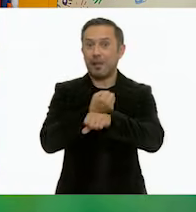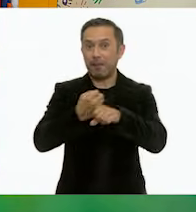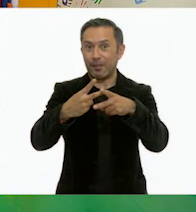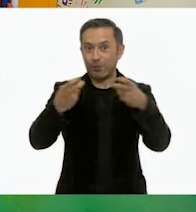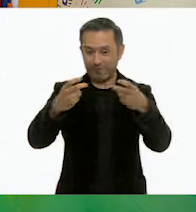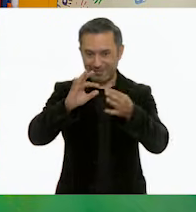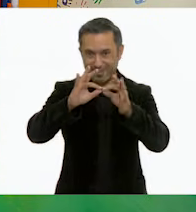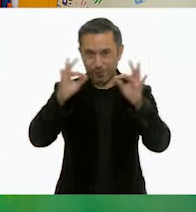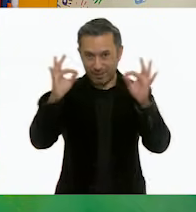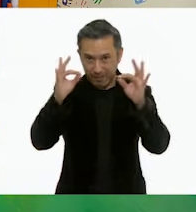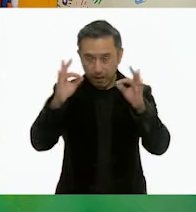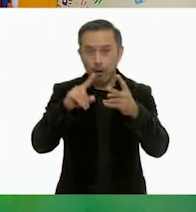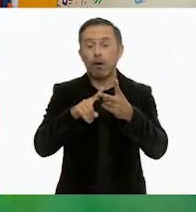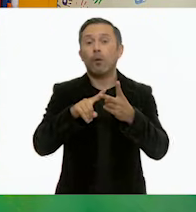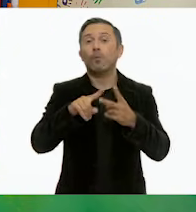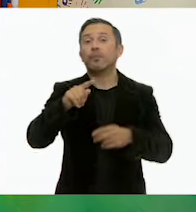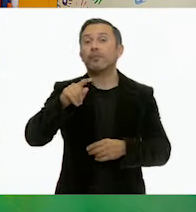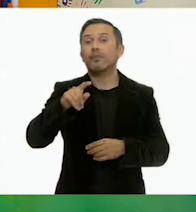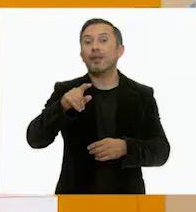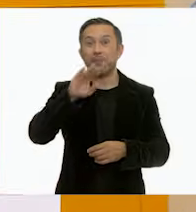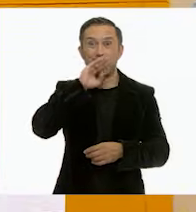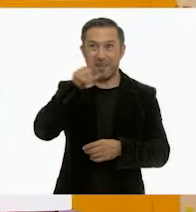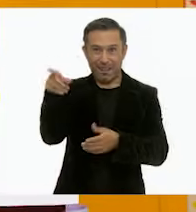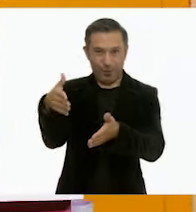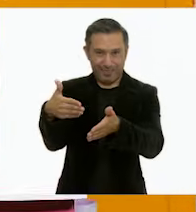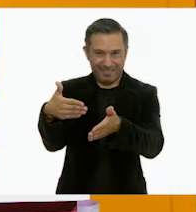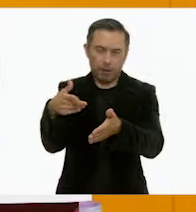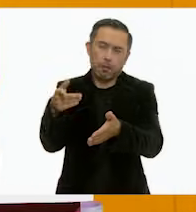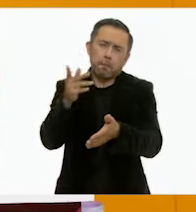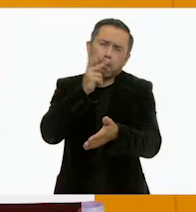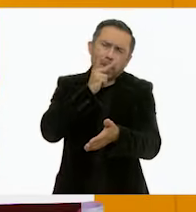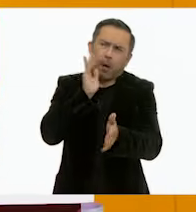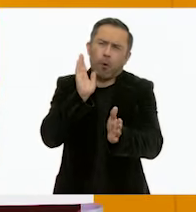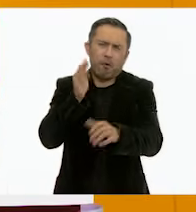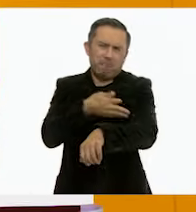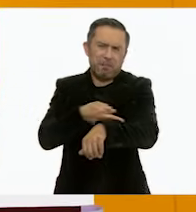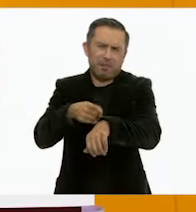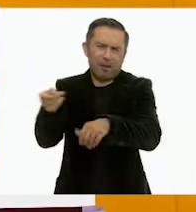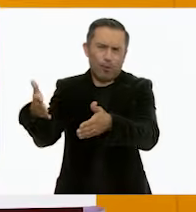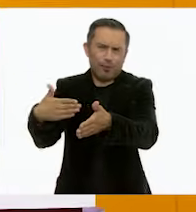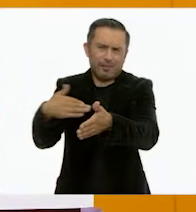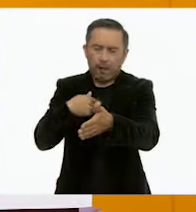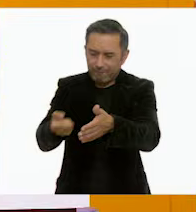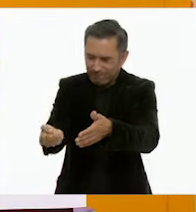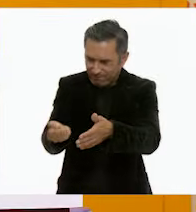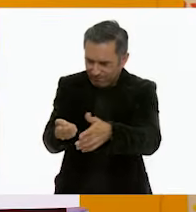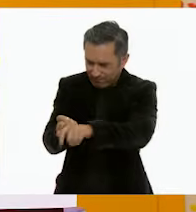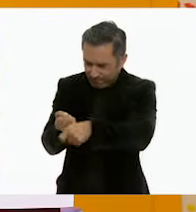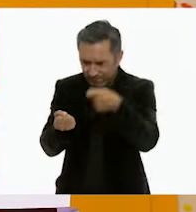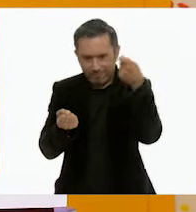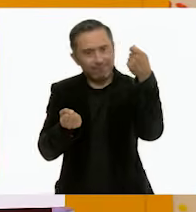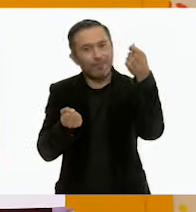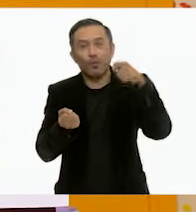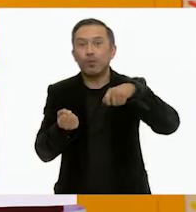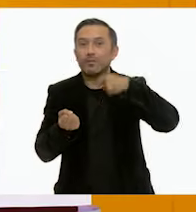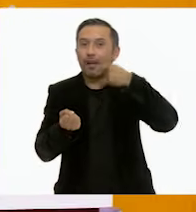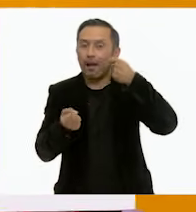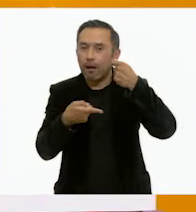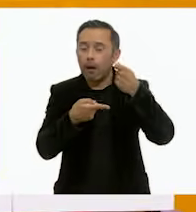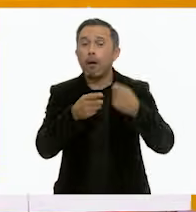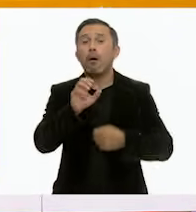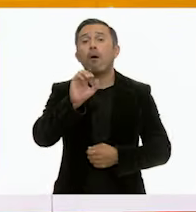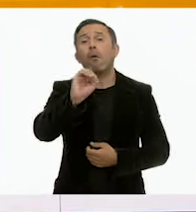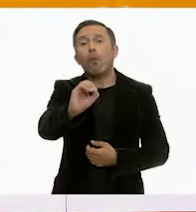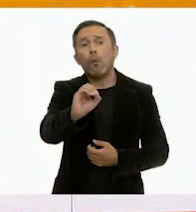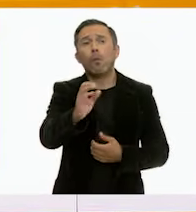una cuchara de la cocina de mamá, de papá o de nuestra familia. Y también podemos utilizar un